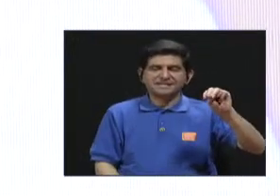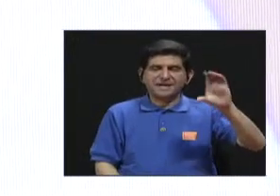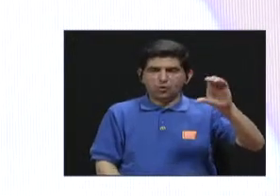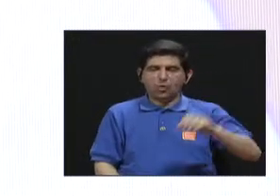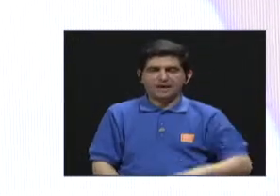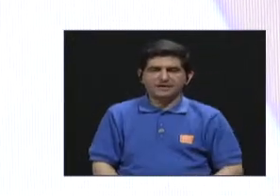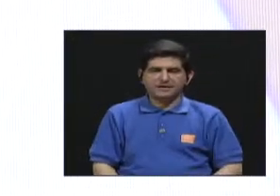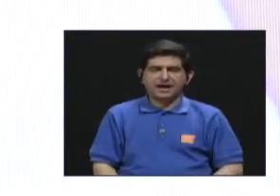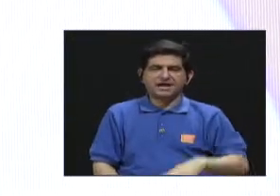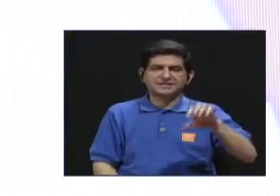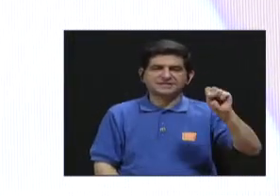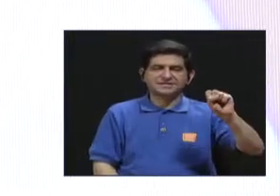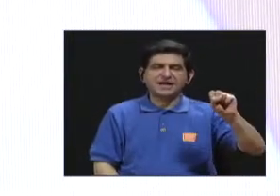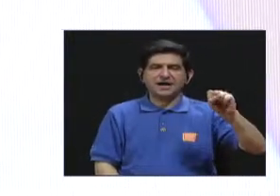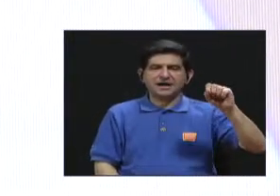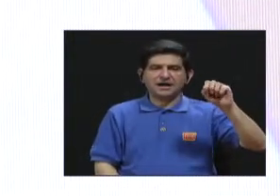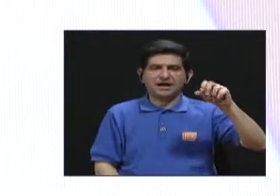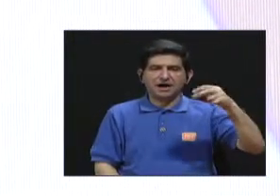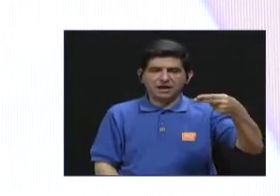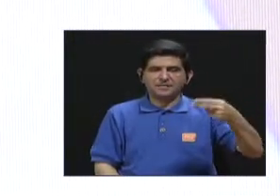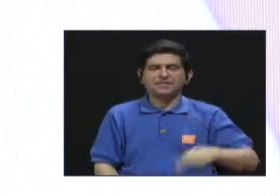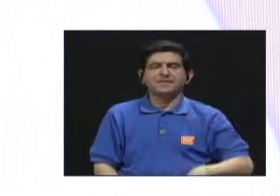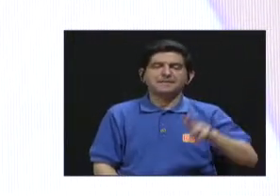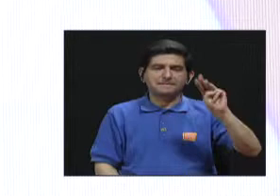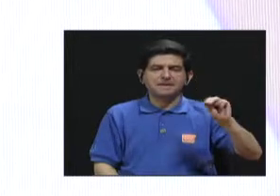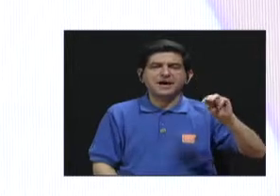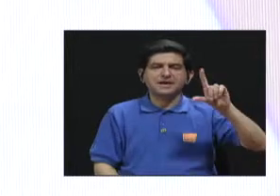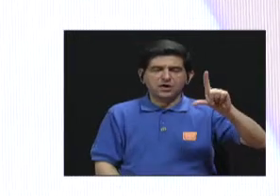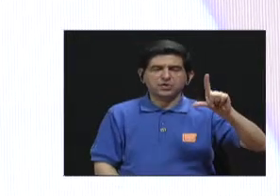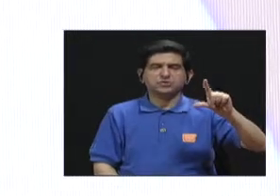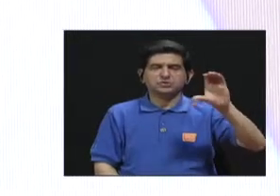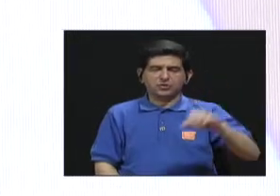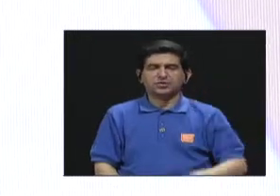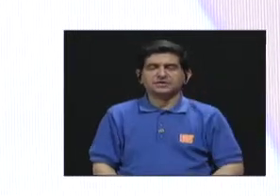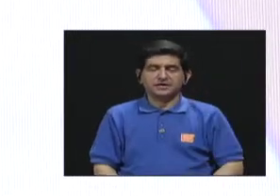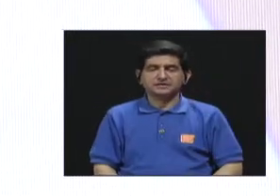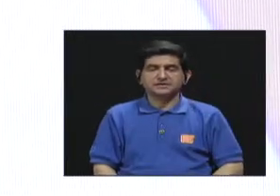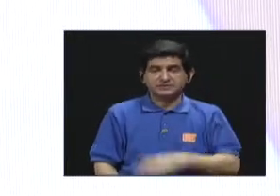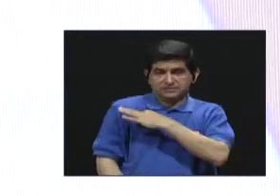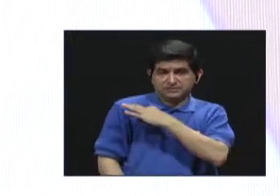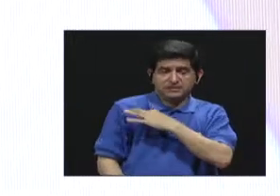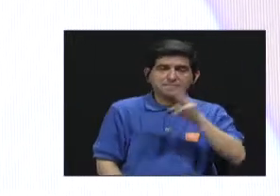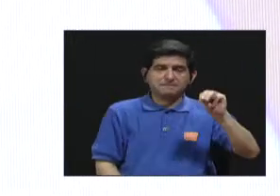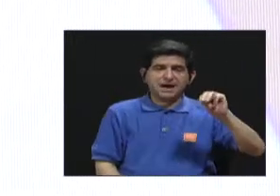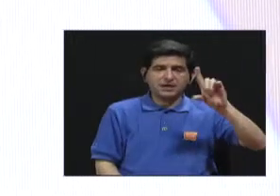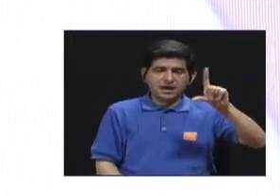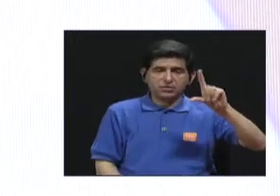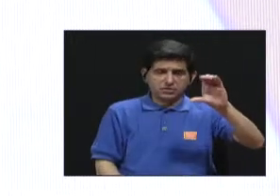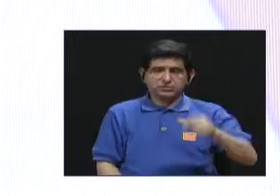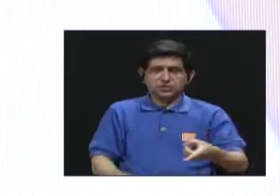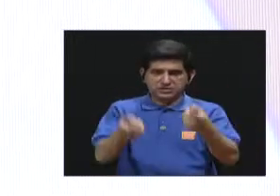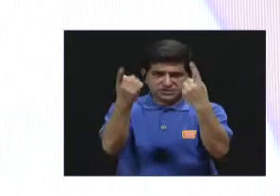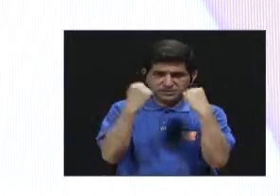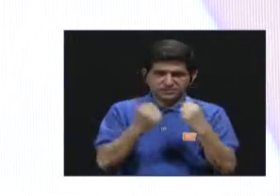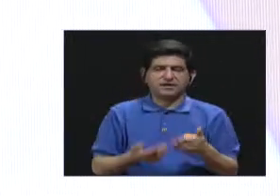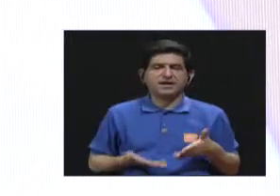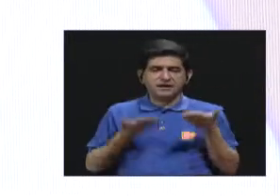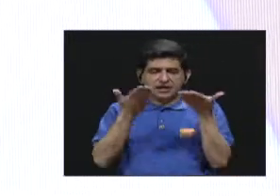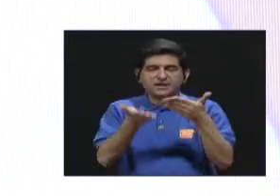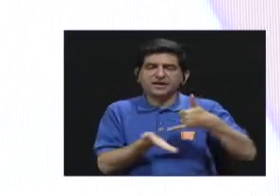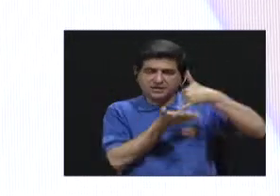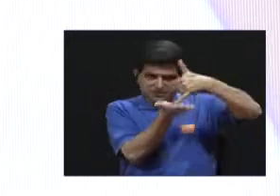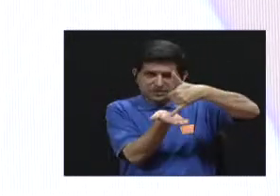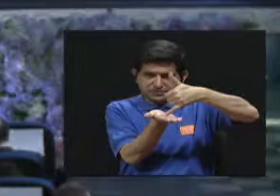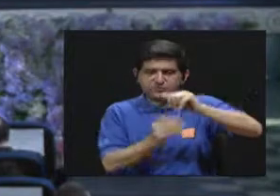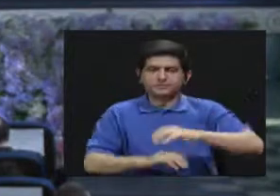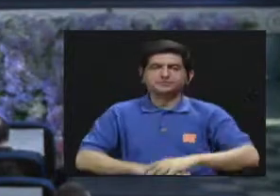Martín Cuenca, Sara Hock y María Lourdes Cortés. Invitamos a la señora María Lourdes Cortés a que suba al escenario para hacer entrega